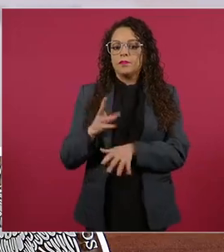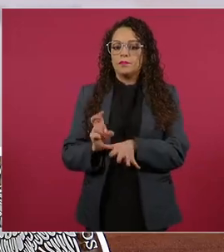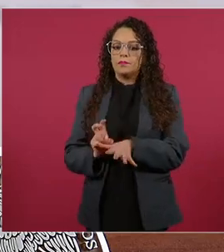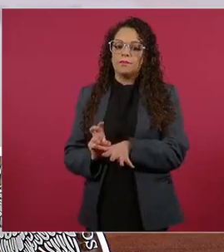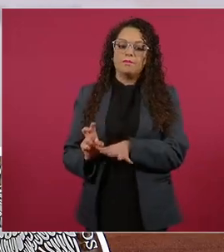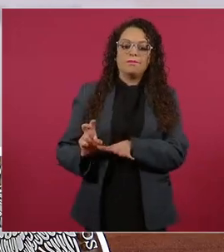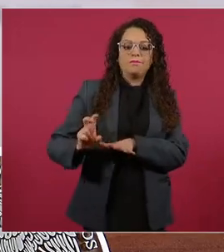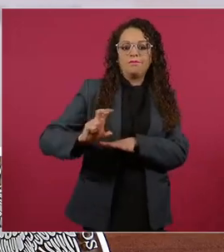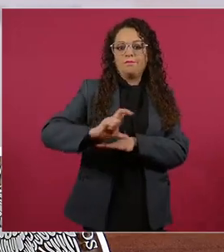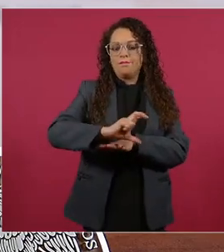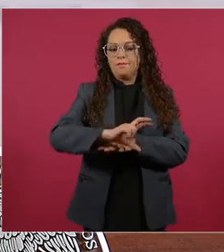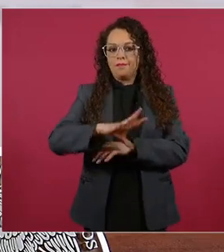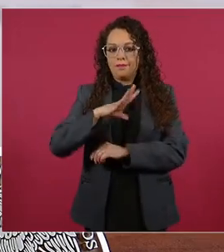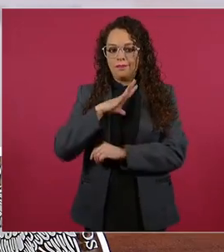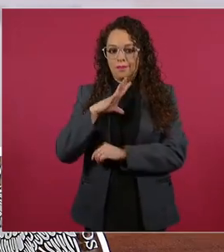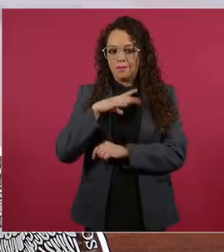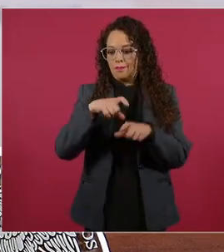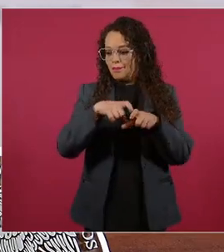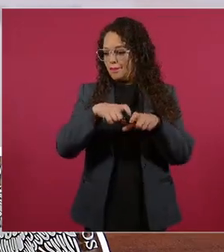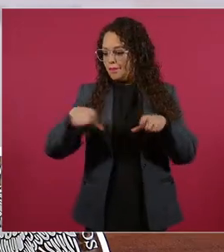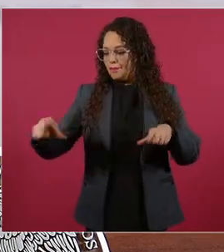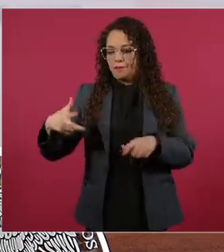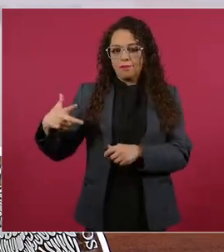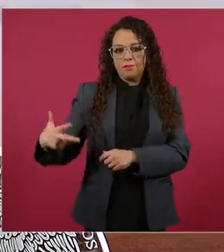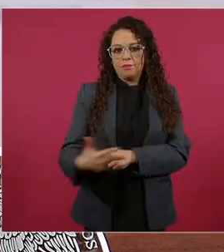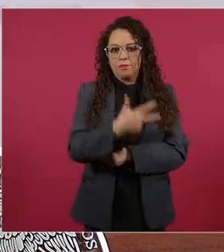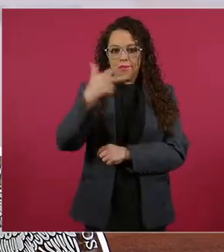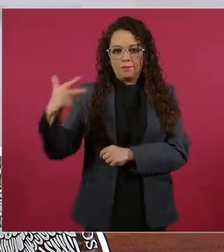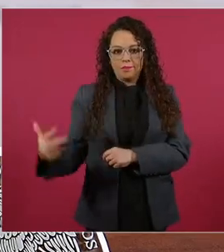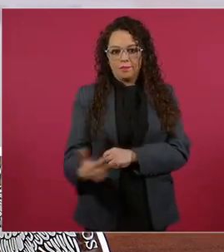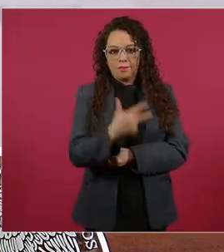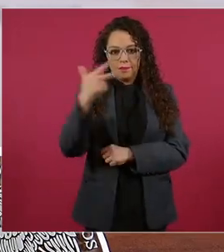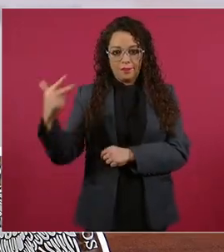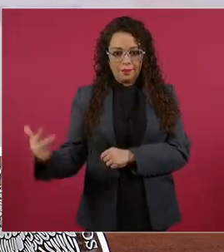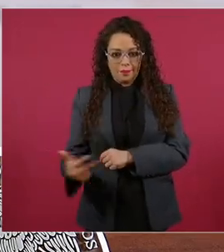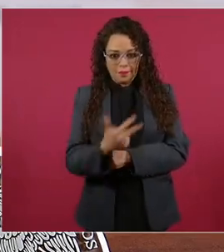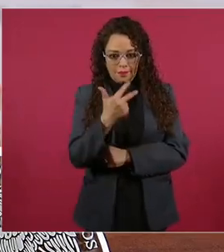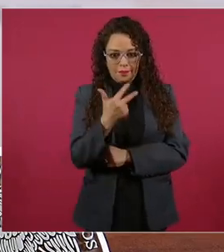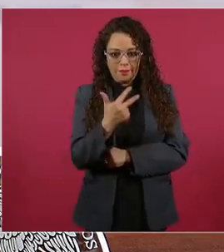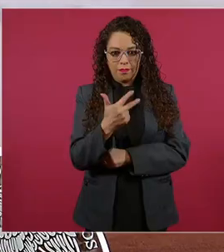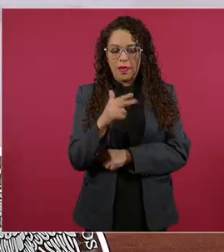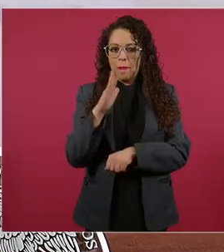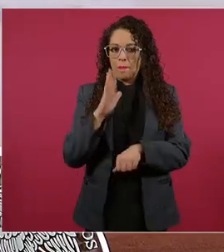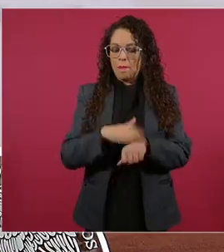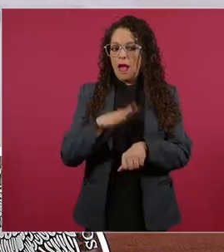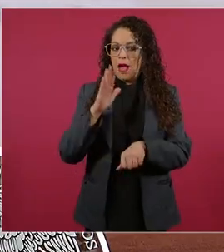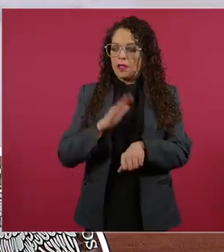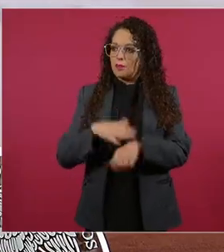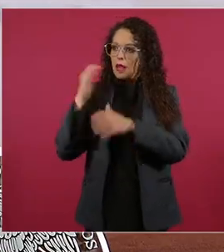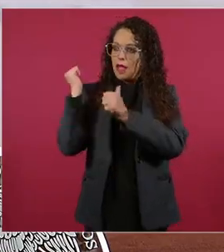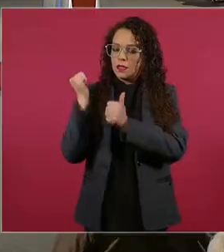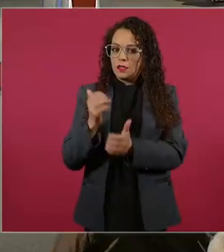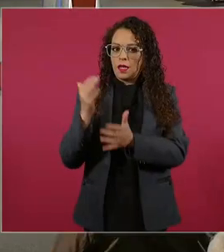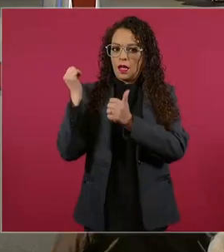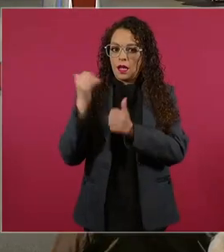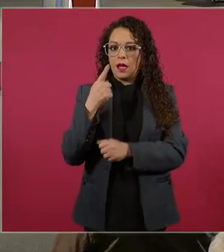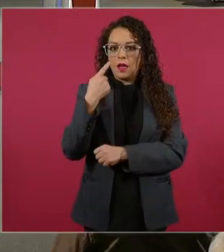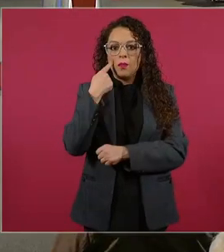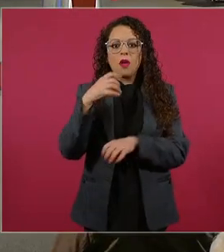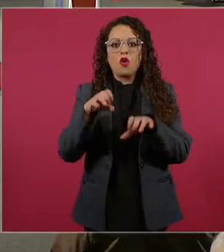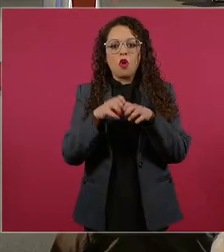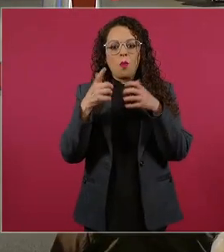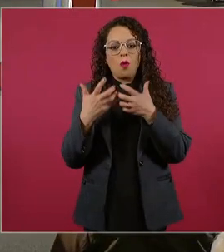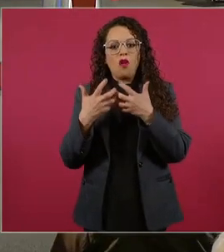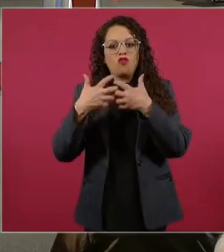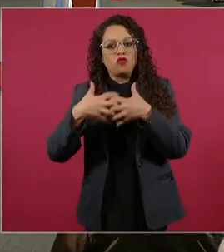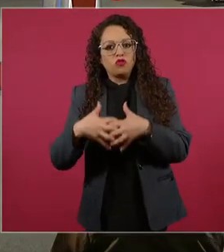hoy. La familia va creciendo y se ha ido adaptando a las condiciones y a la operación. Señor,